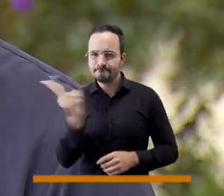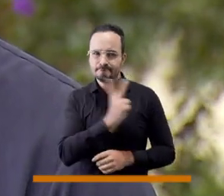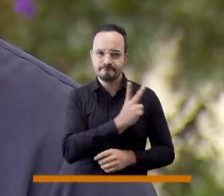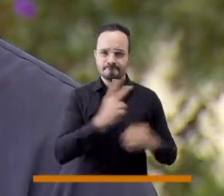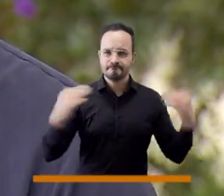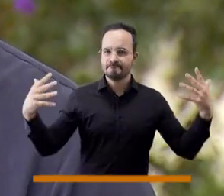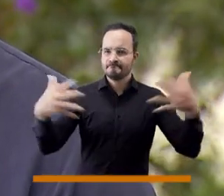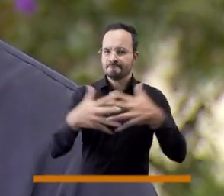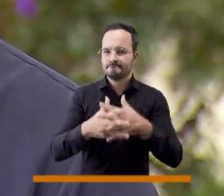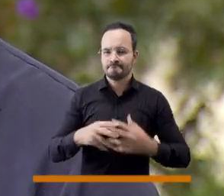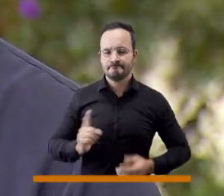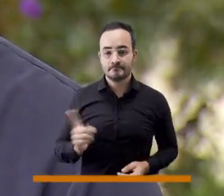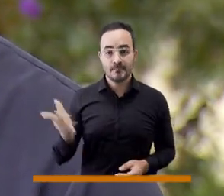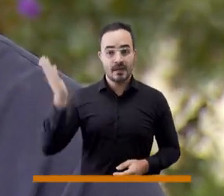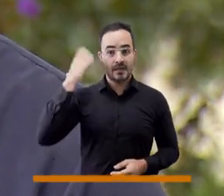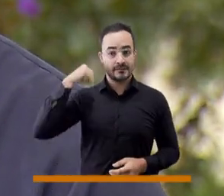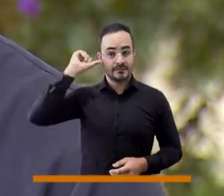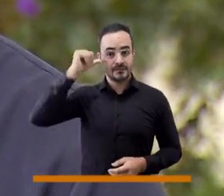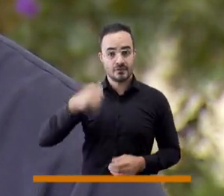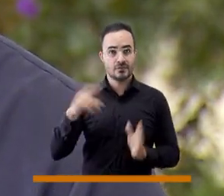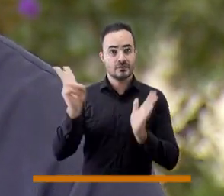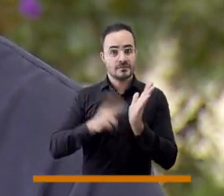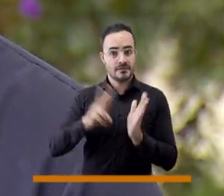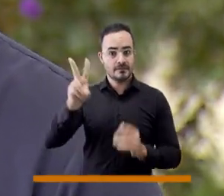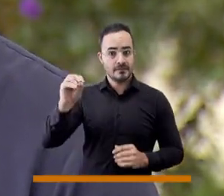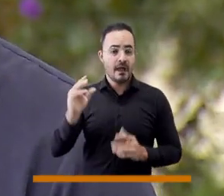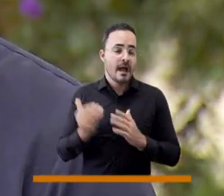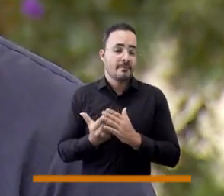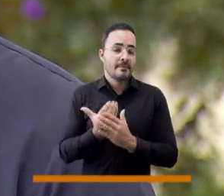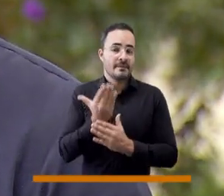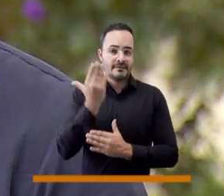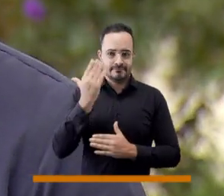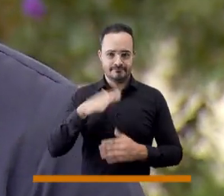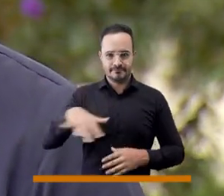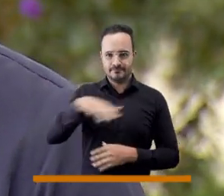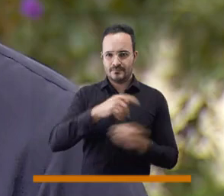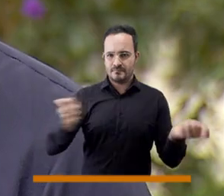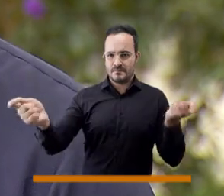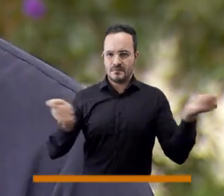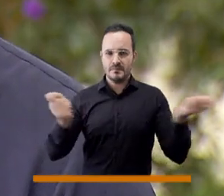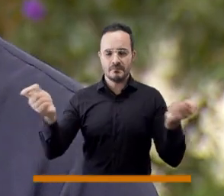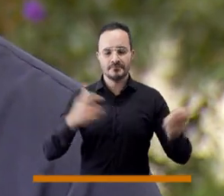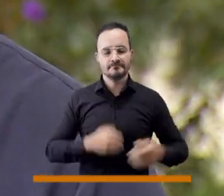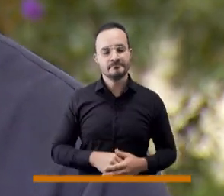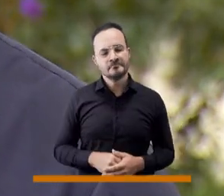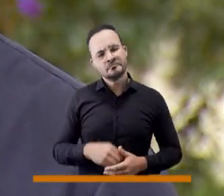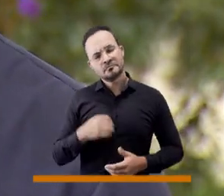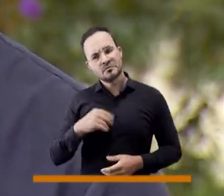recuerdo que en el inicio del año 2020, cuando apenas comenzábamos este gobierno,